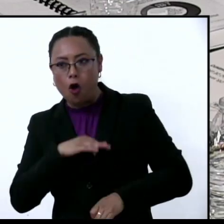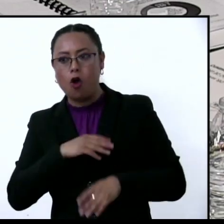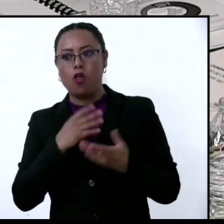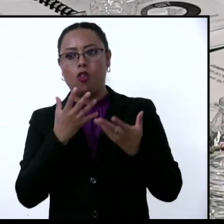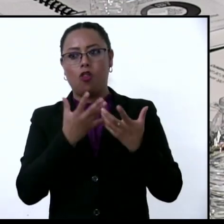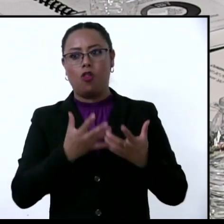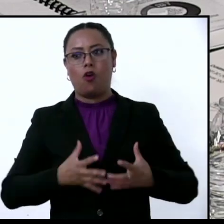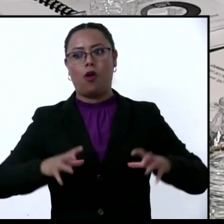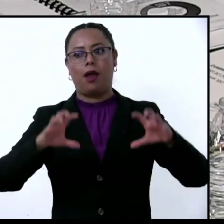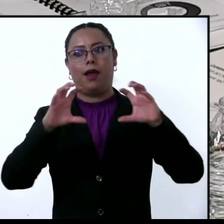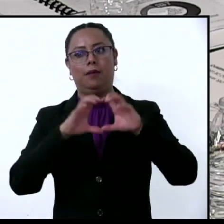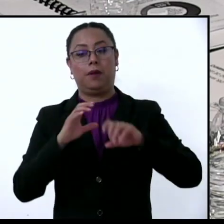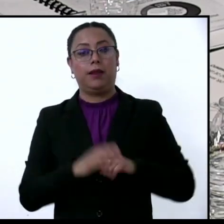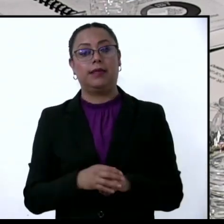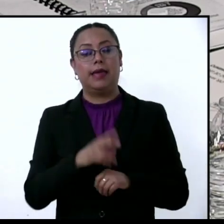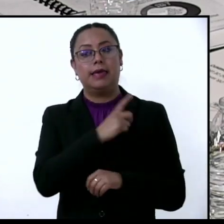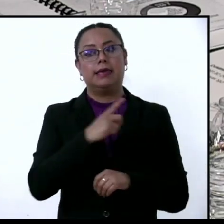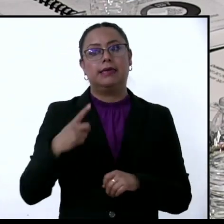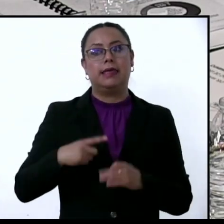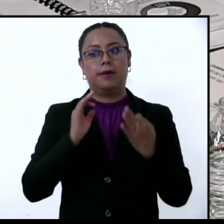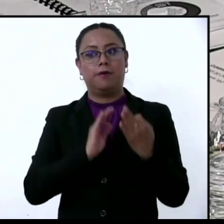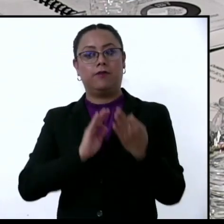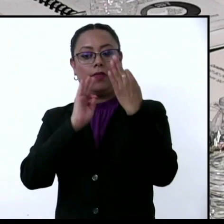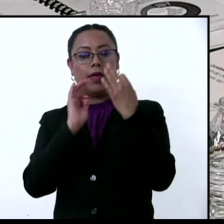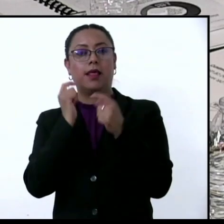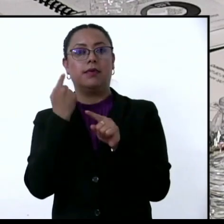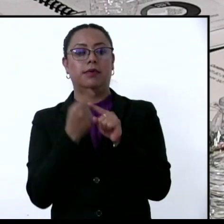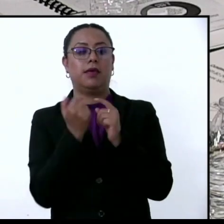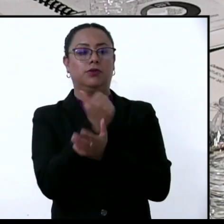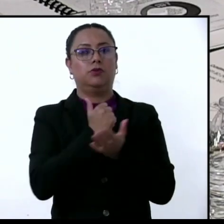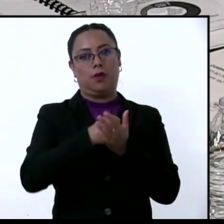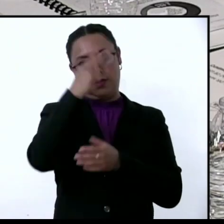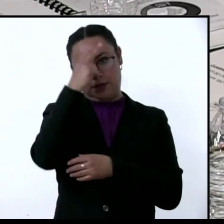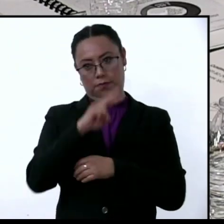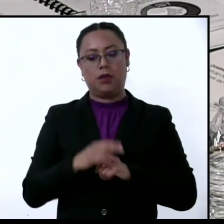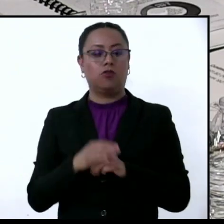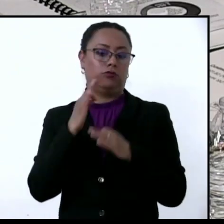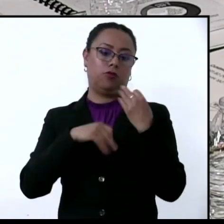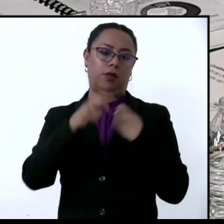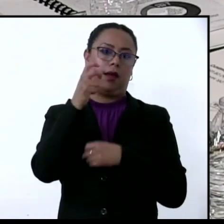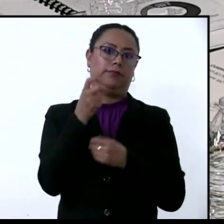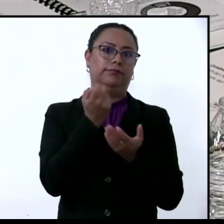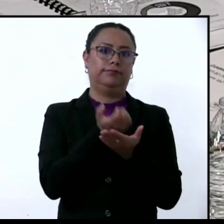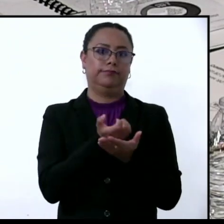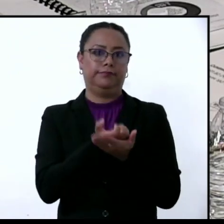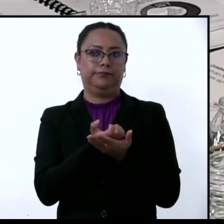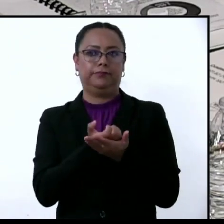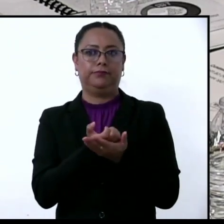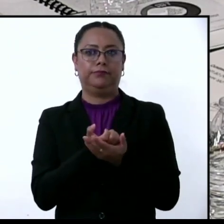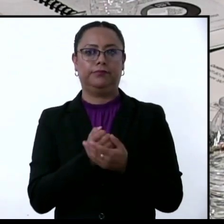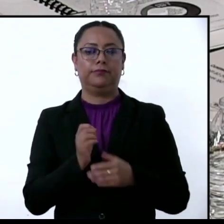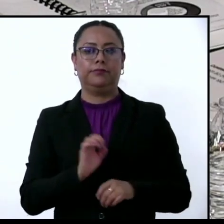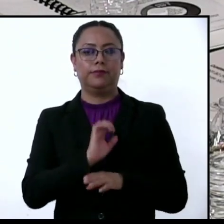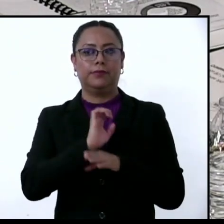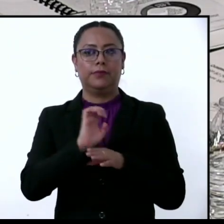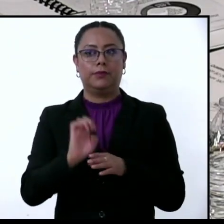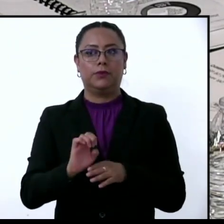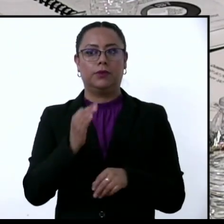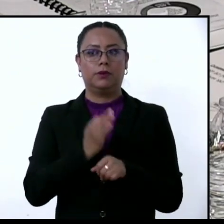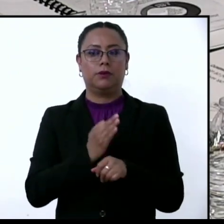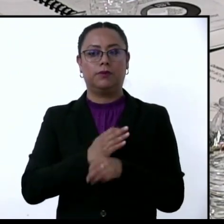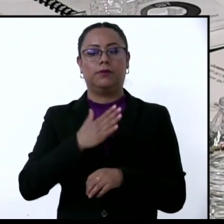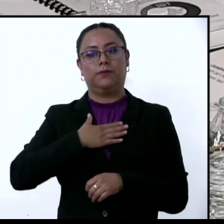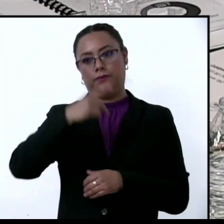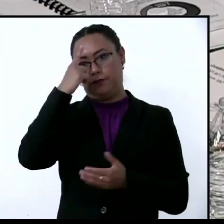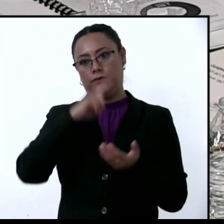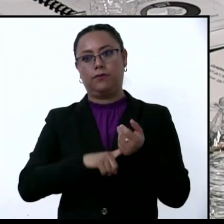el que tenía que enfrentar la Ciudad de México, la recuperación económica. Y me parece que el informe que estás rindiendo